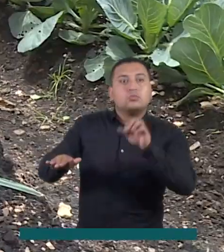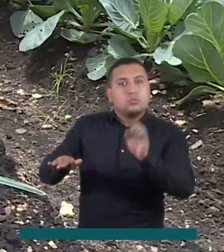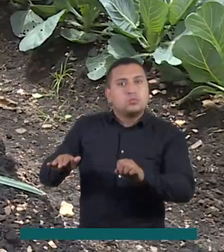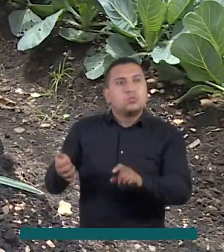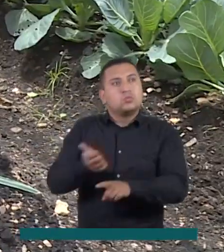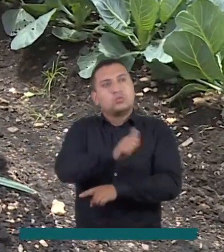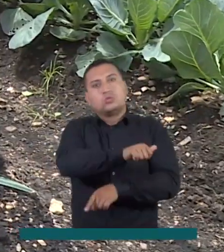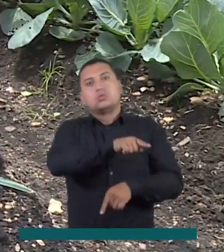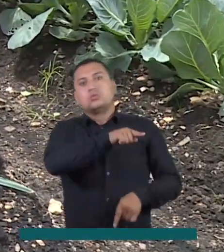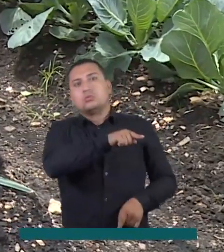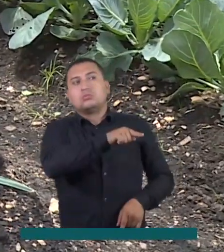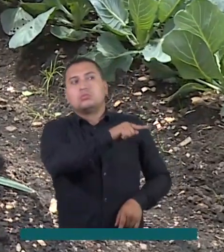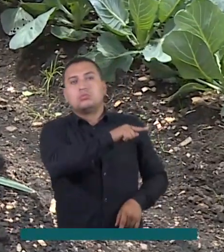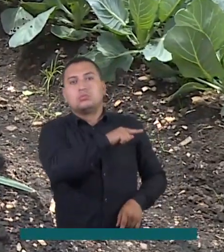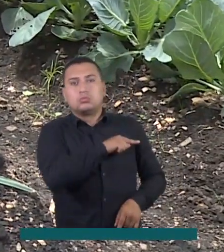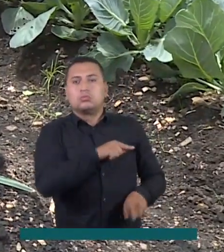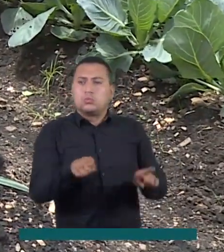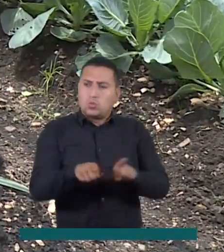ellas quieren emprender.